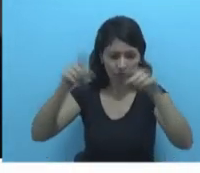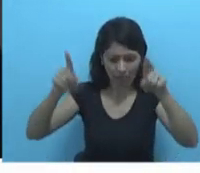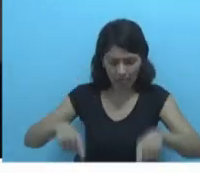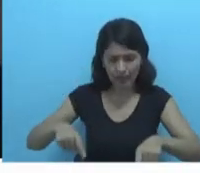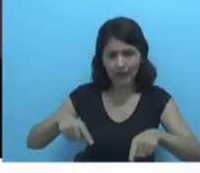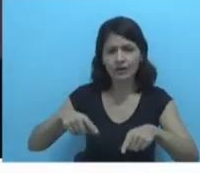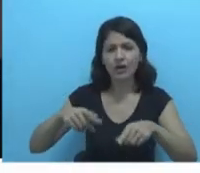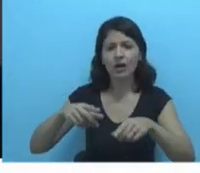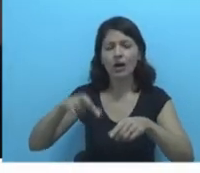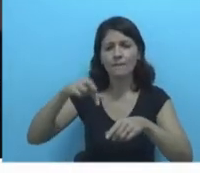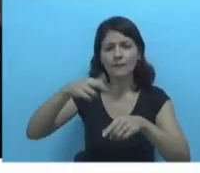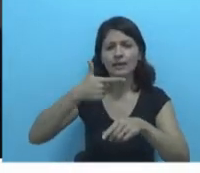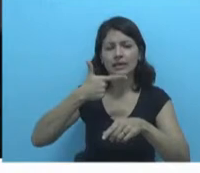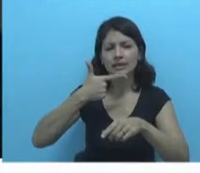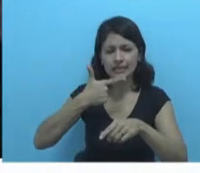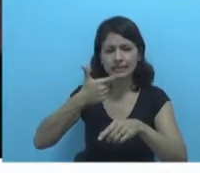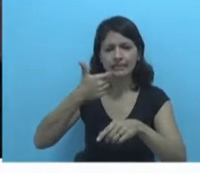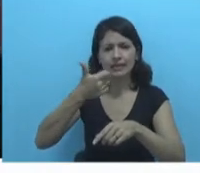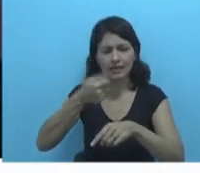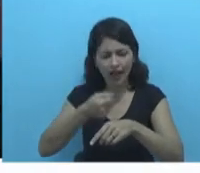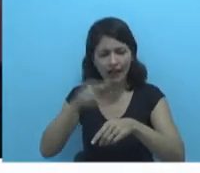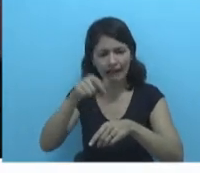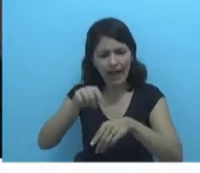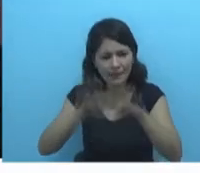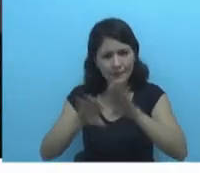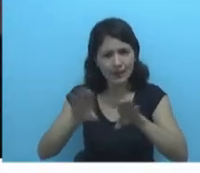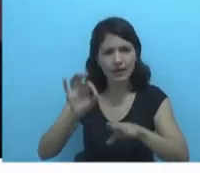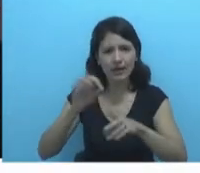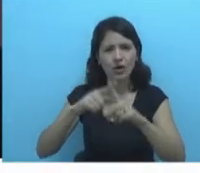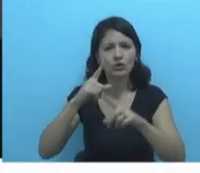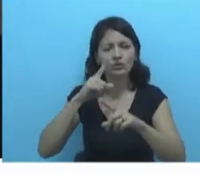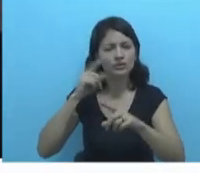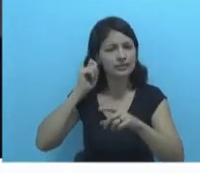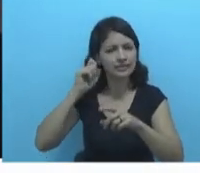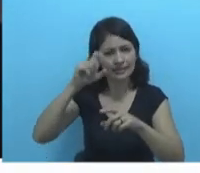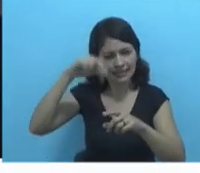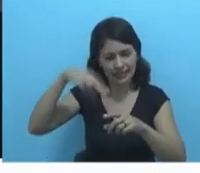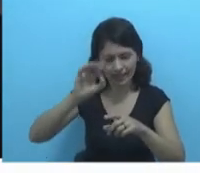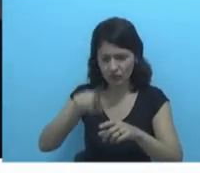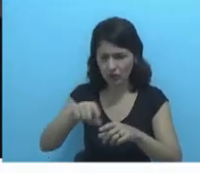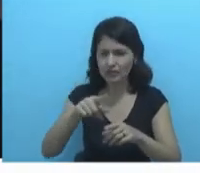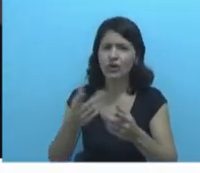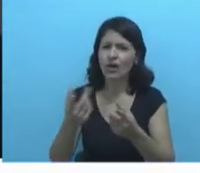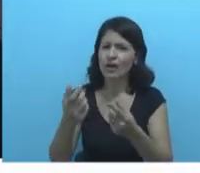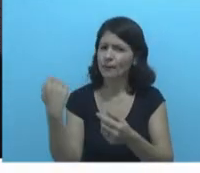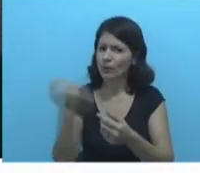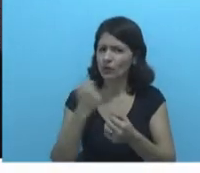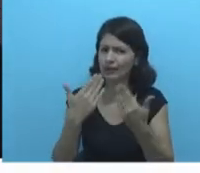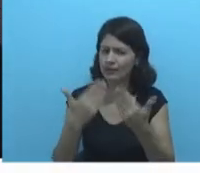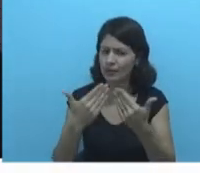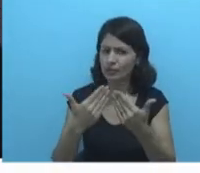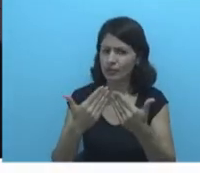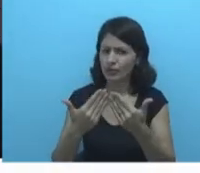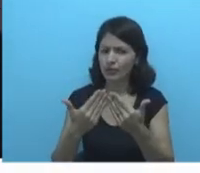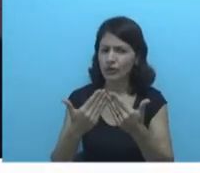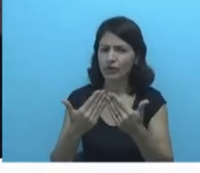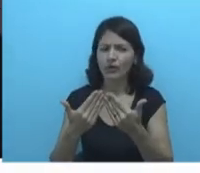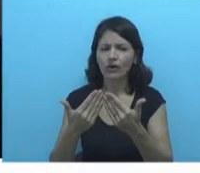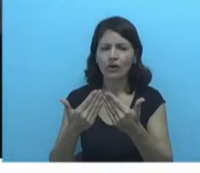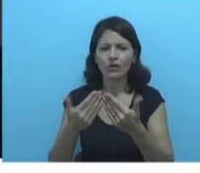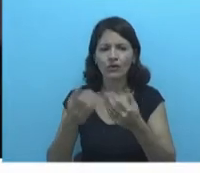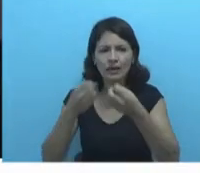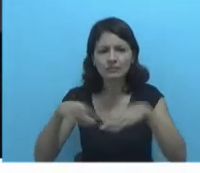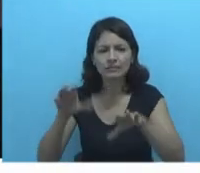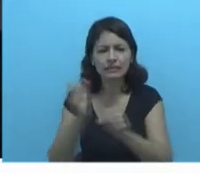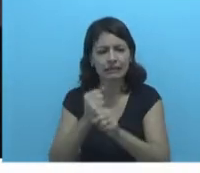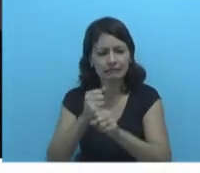PCA, un insumo que en la segunda ola resulta clave. Pero esa planta nunca fue habilitada por el Ministerio de Salud